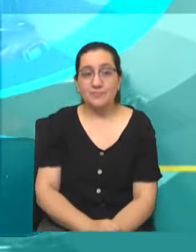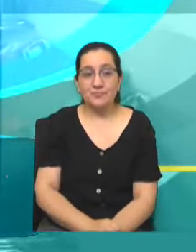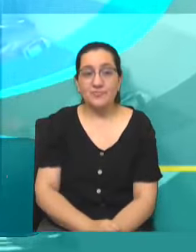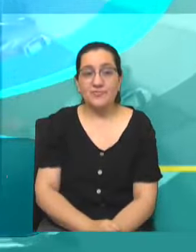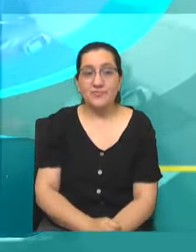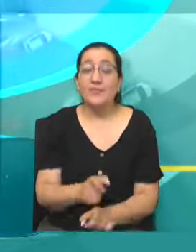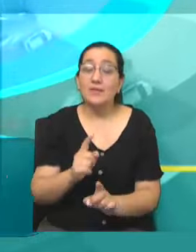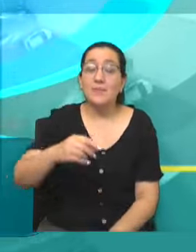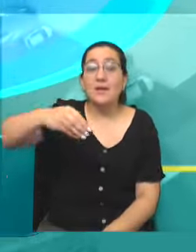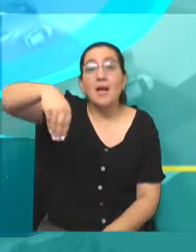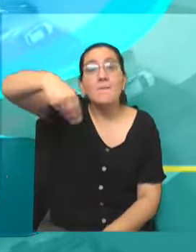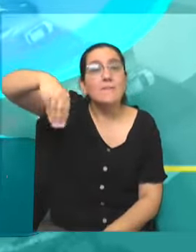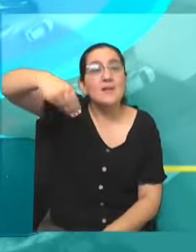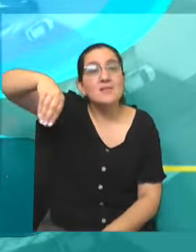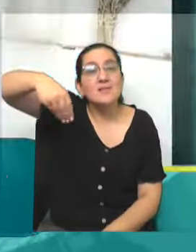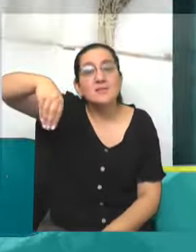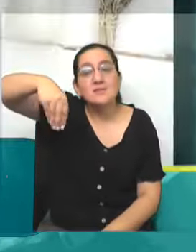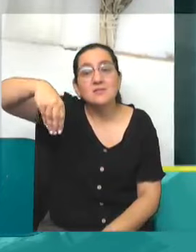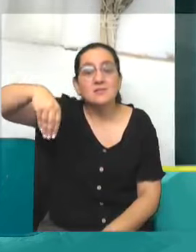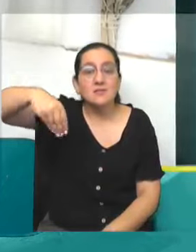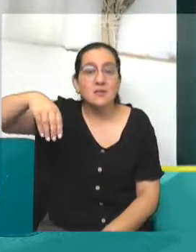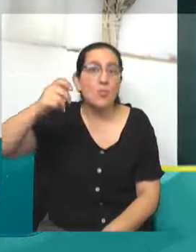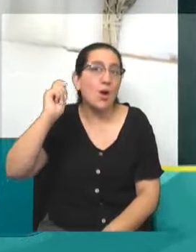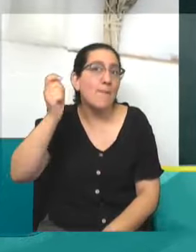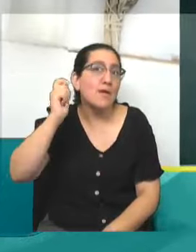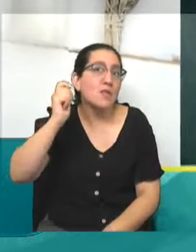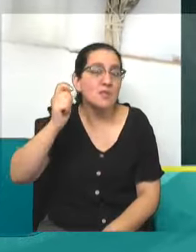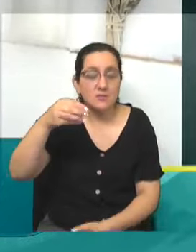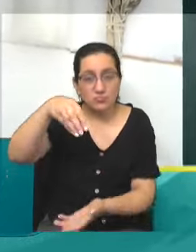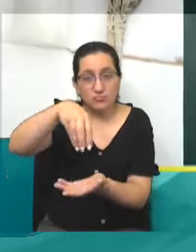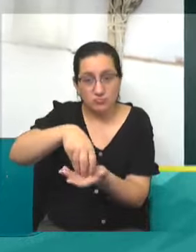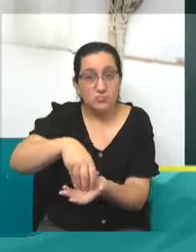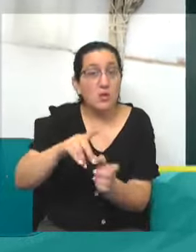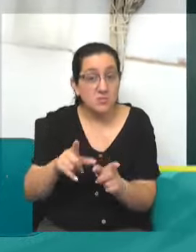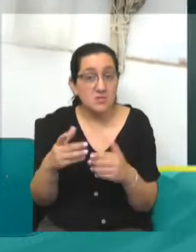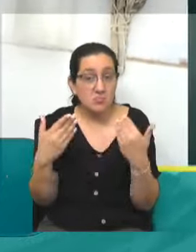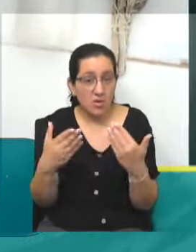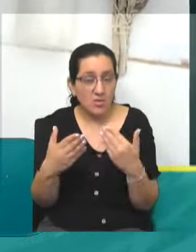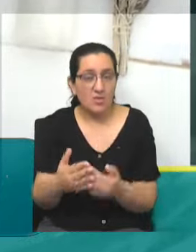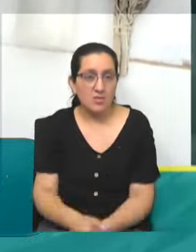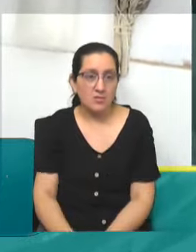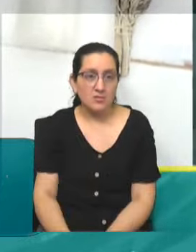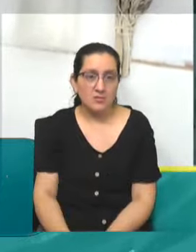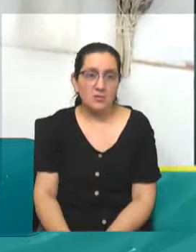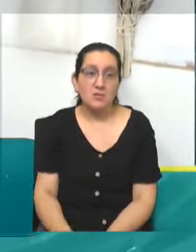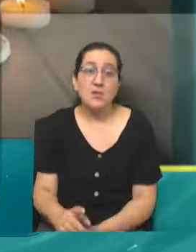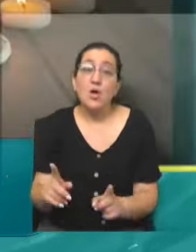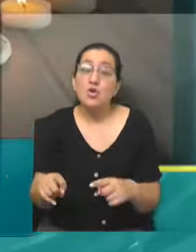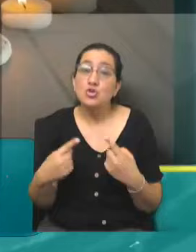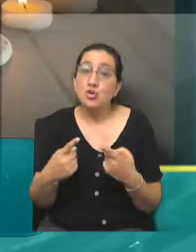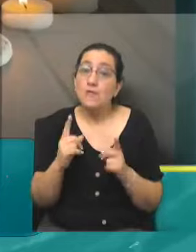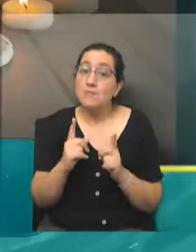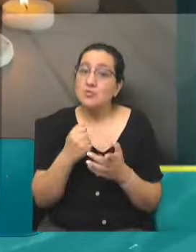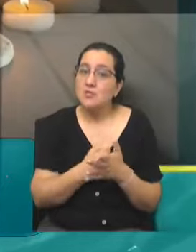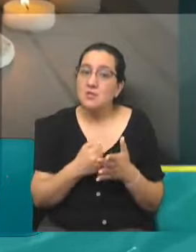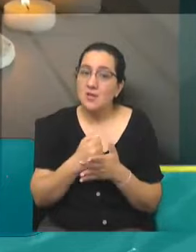Pueden ser campanitas que yo también use como para hacerle sonido a ese altar. ¿Está? Nosotros lo que tenemos que tratar